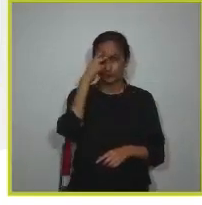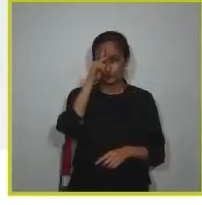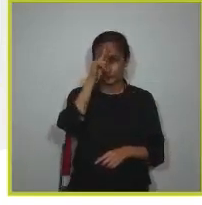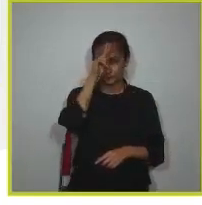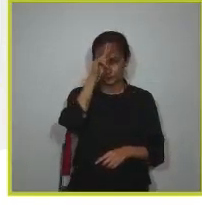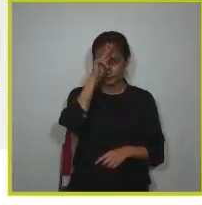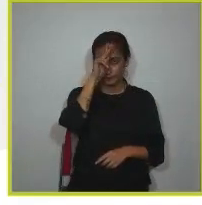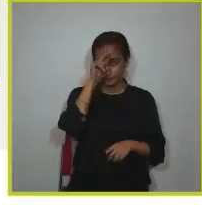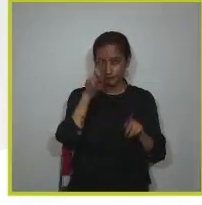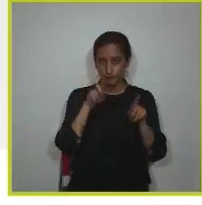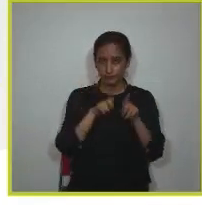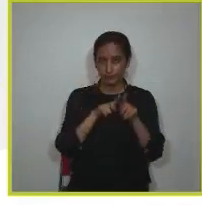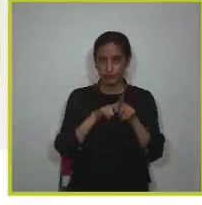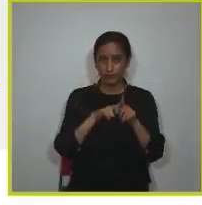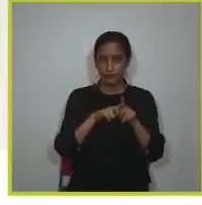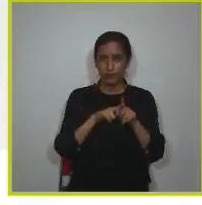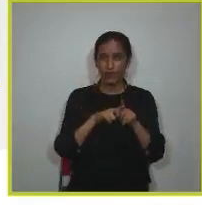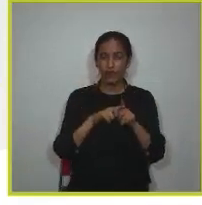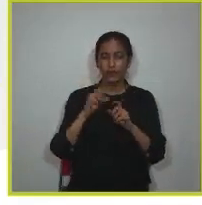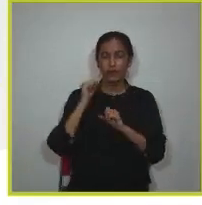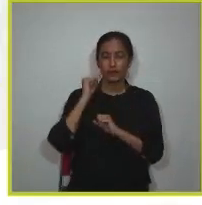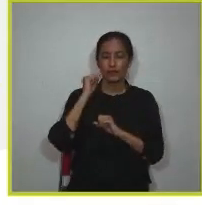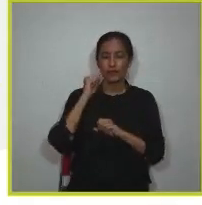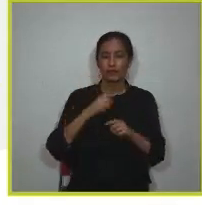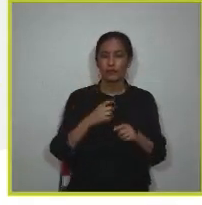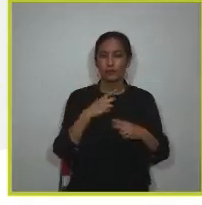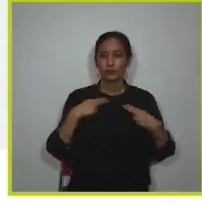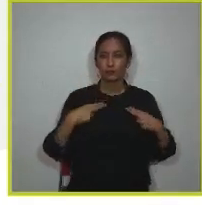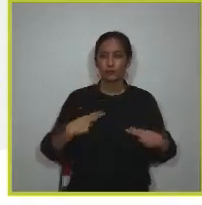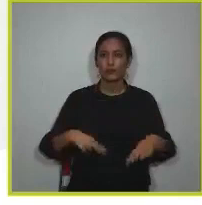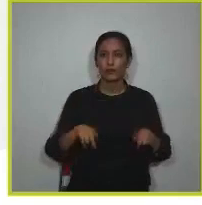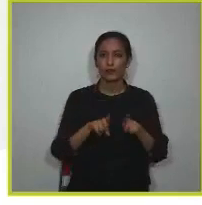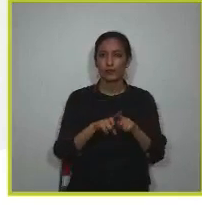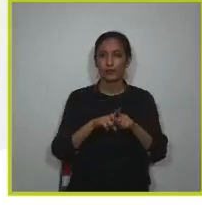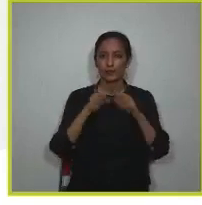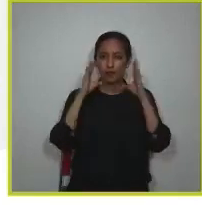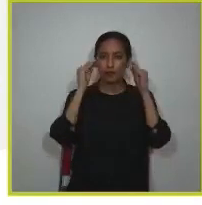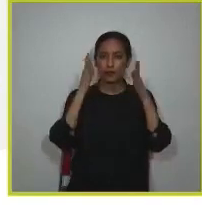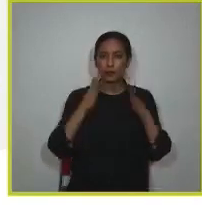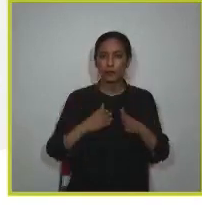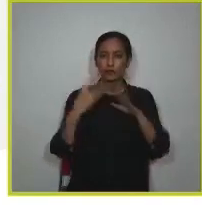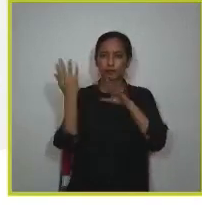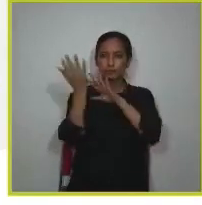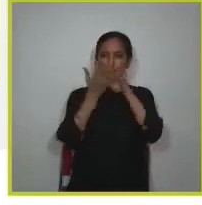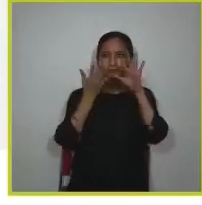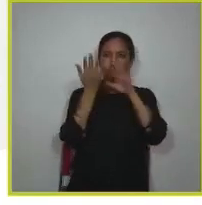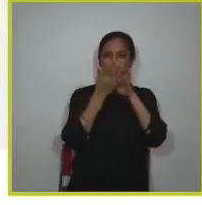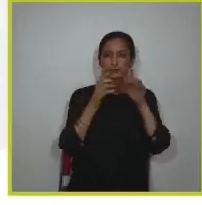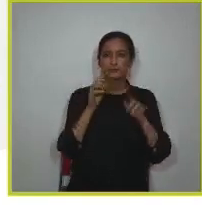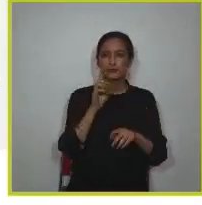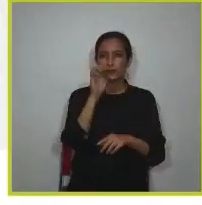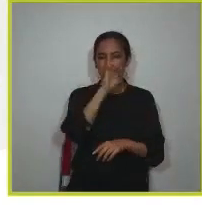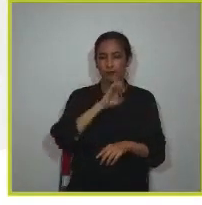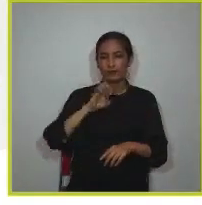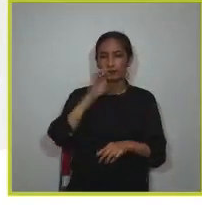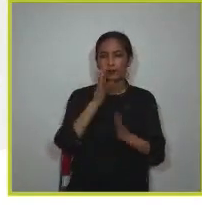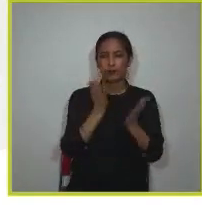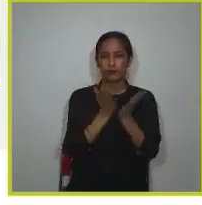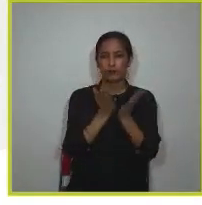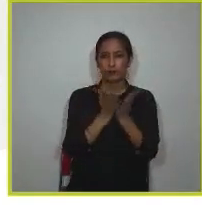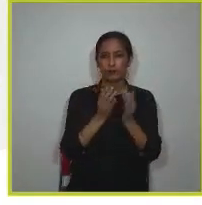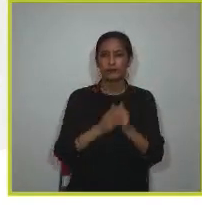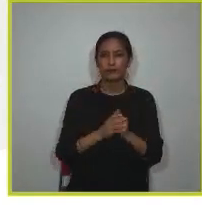magíster en derechos humanos por la misma casa de estudio y máster en gestión ambiental por la europea in business School